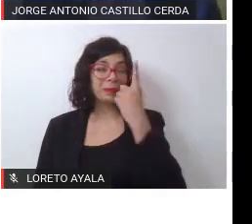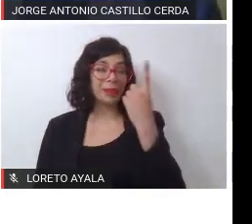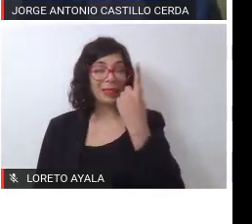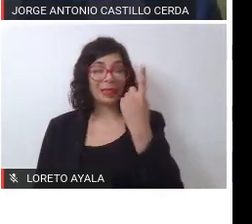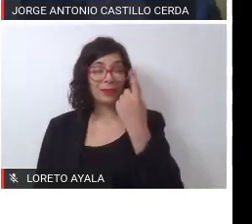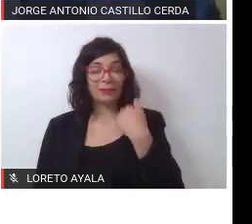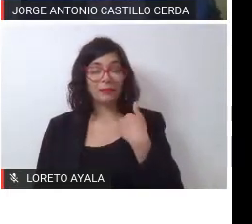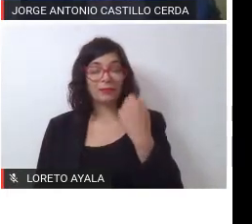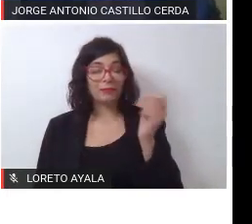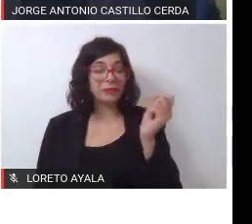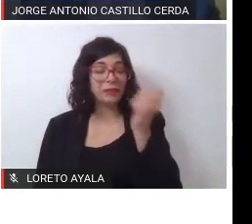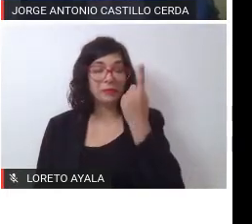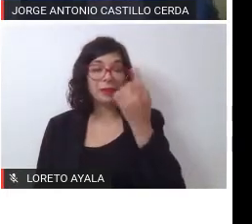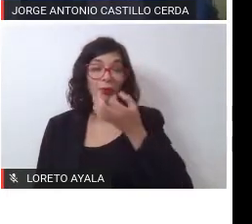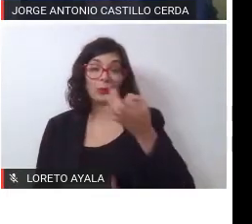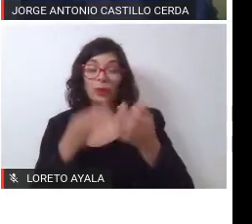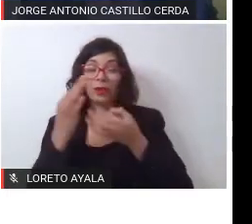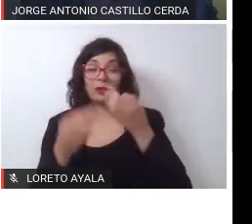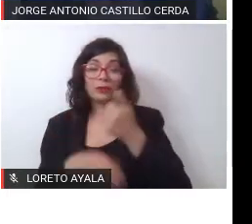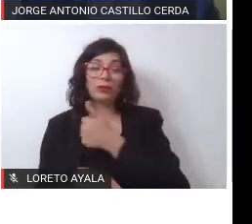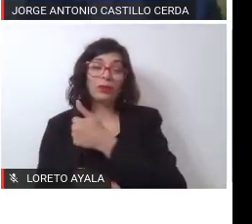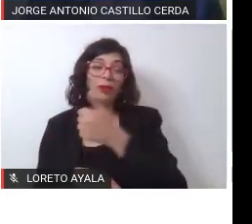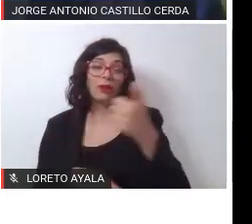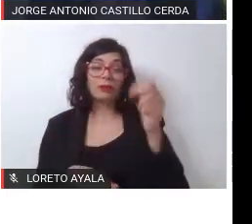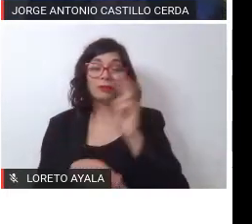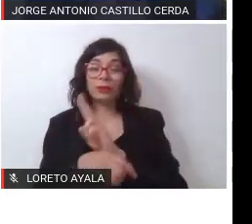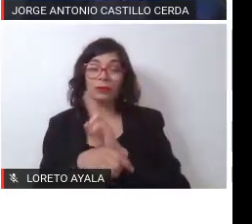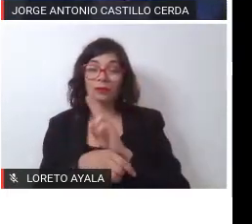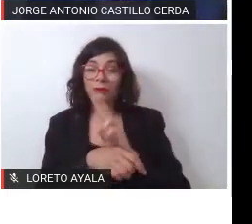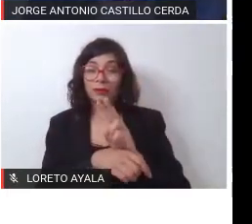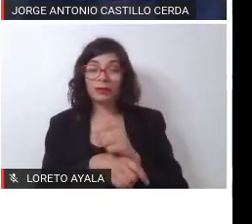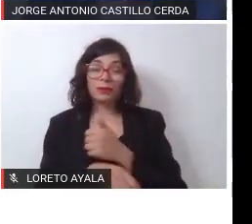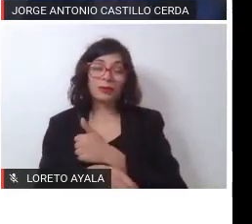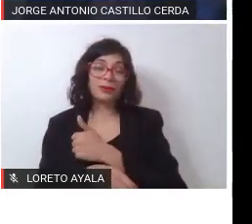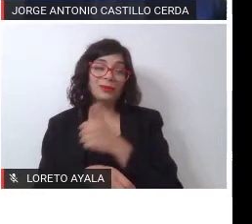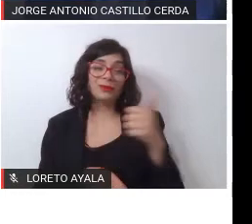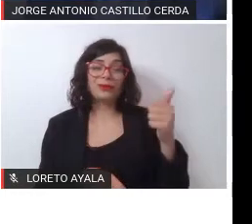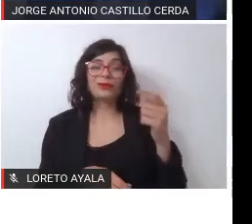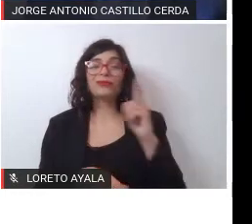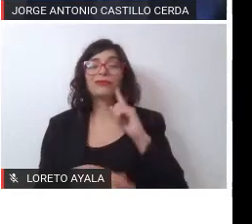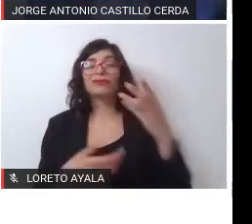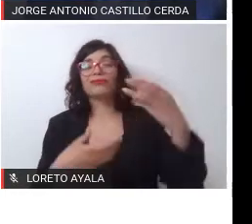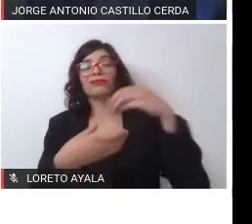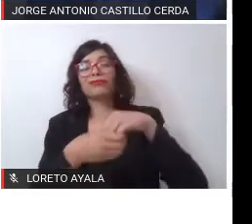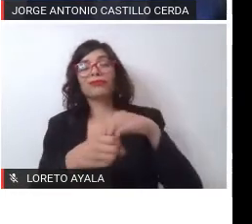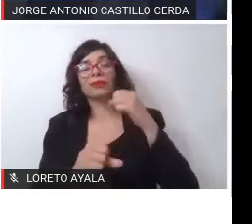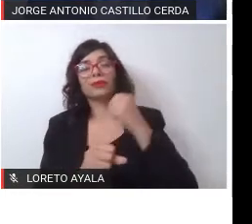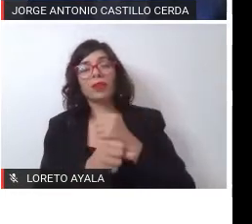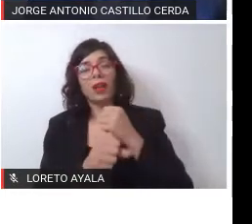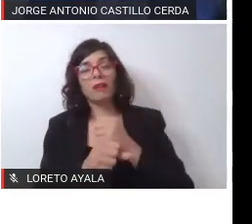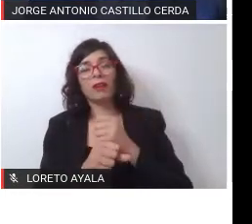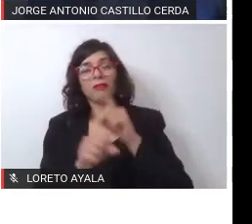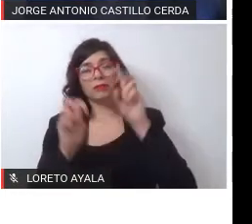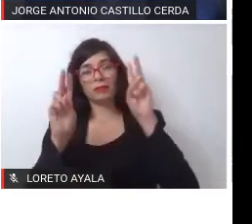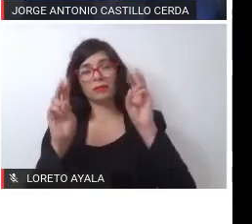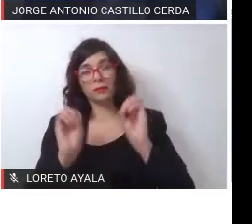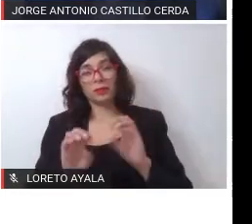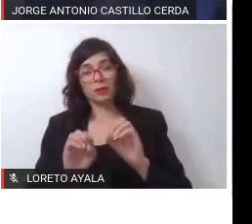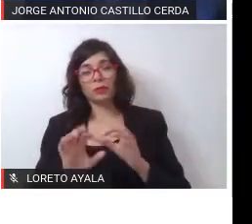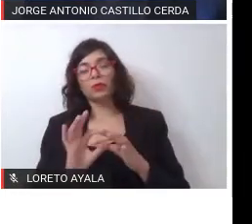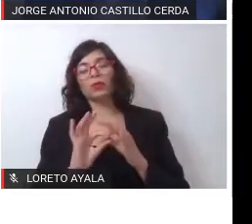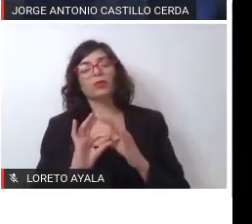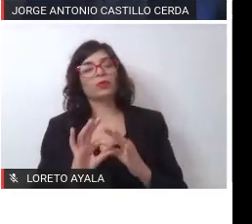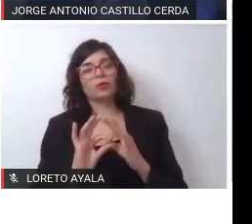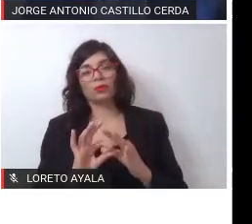Lo primero, colegas, a todos los profesores, educadoras de párvulo, a todos los que trabajan en el sistema educacional, muchas gracias.